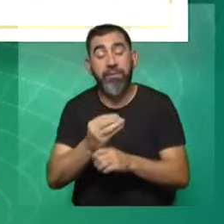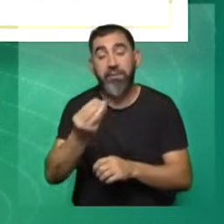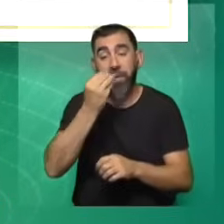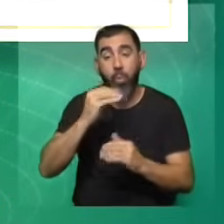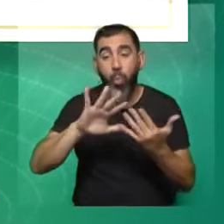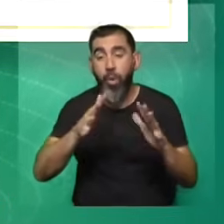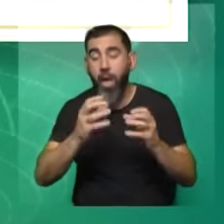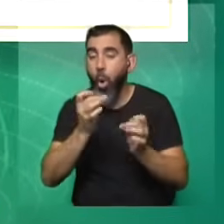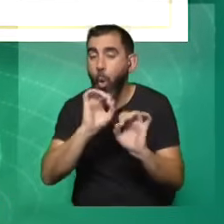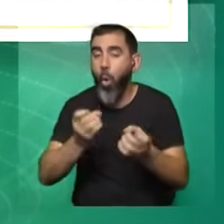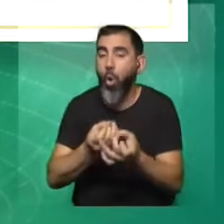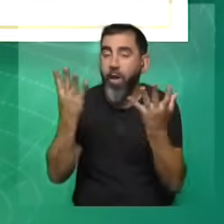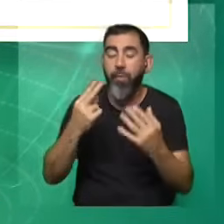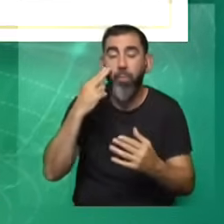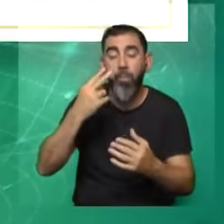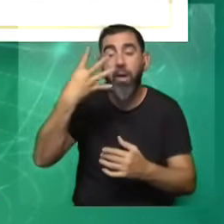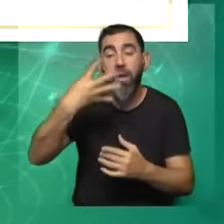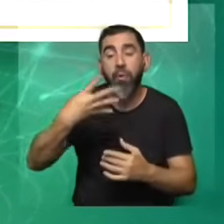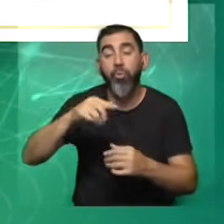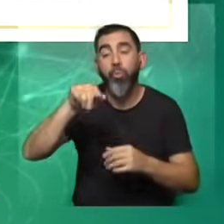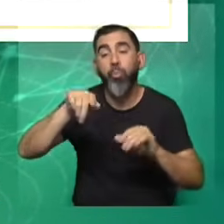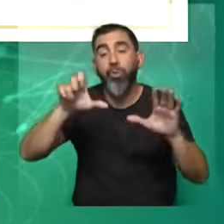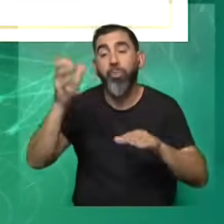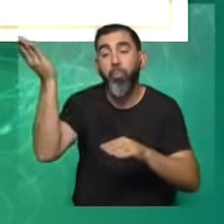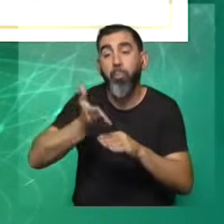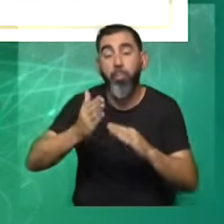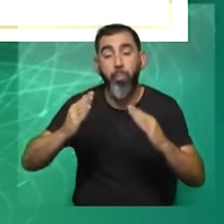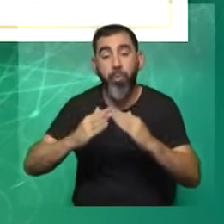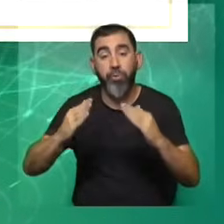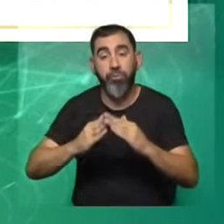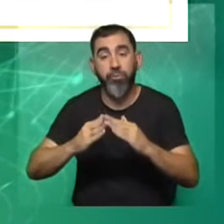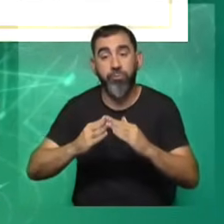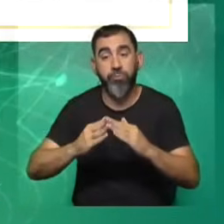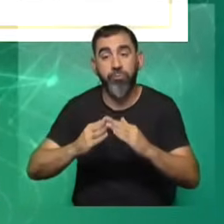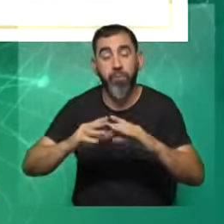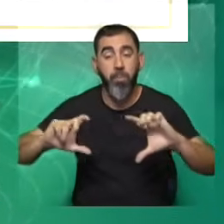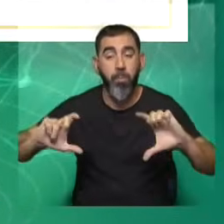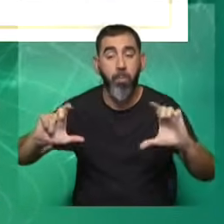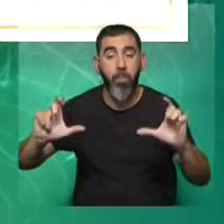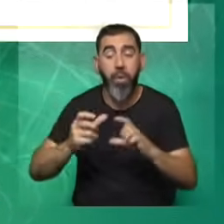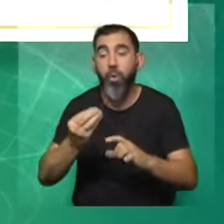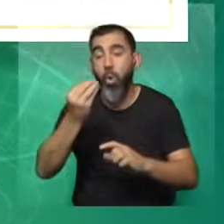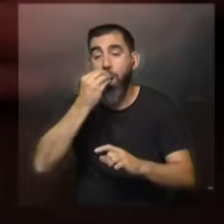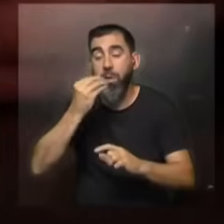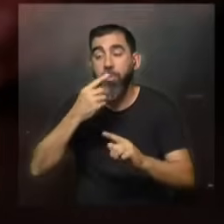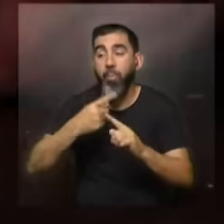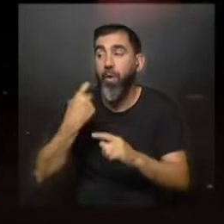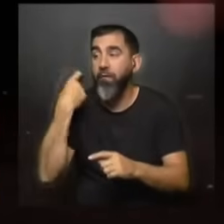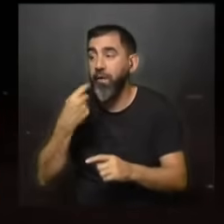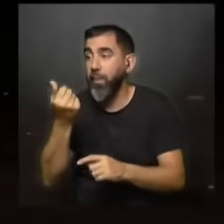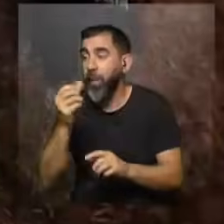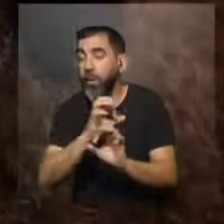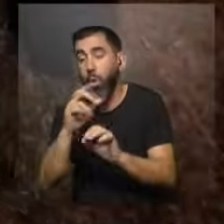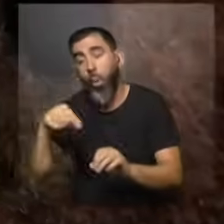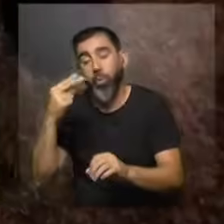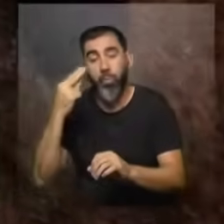moderada o grave afecta a 14,6 por de los hogares es decir que redujeron el consumo de alimentos por falta de dinero u